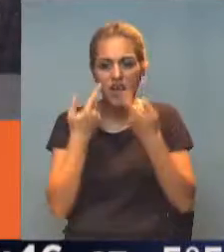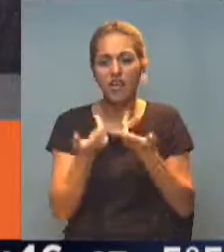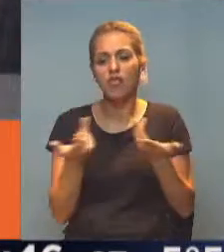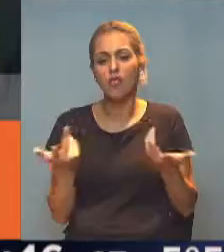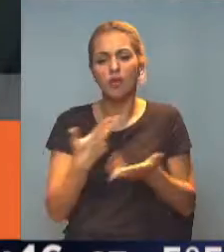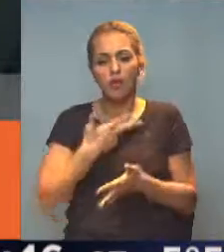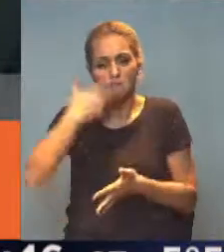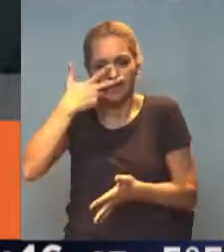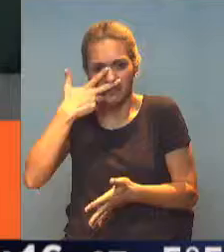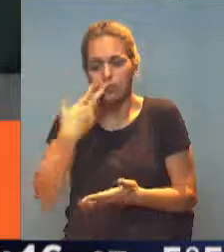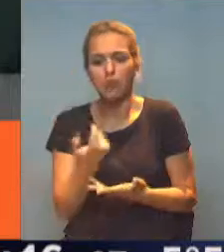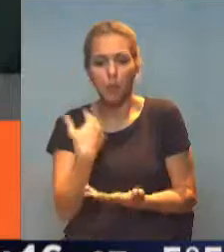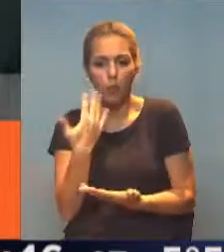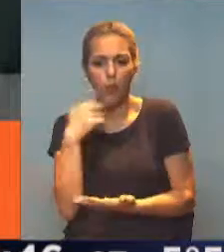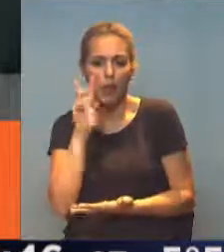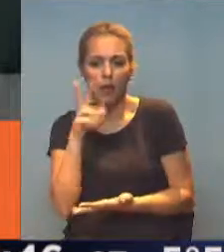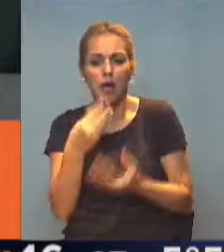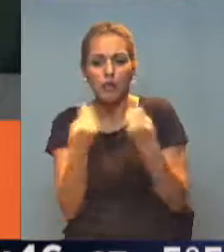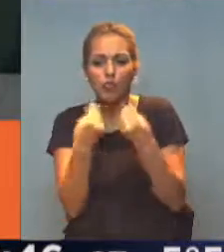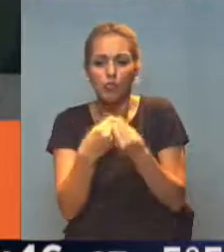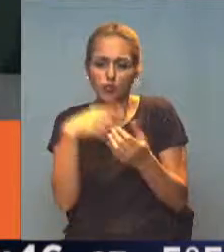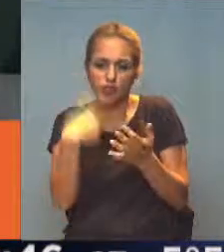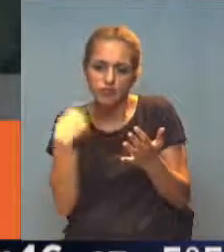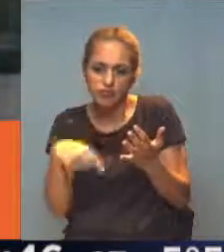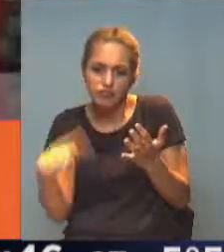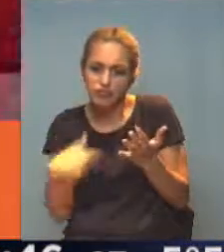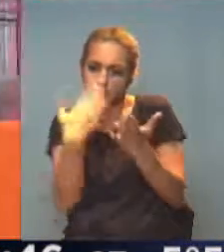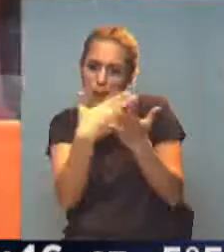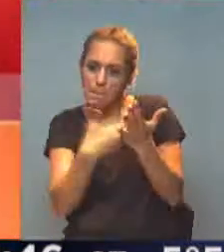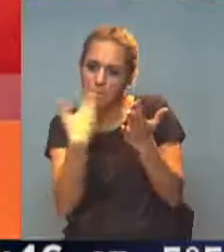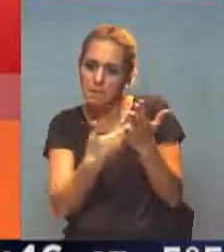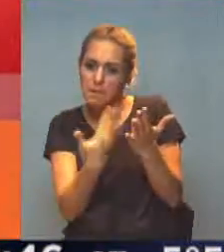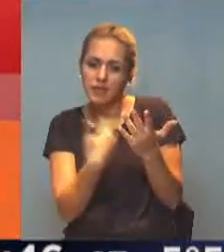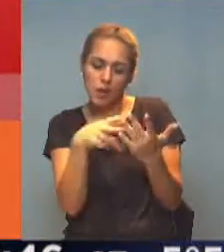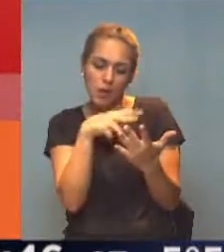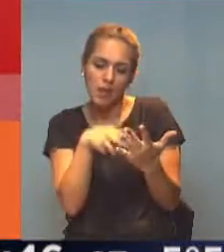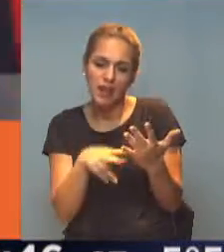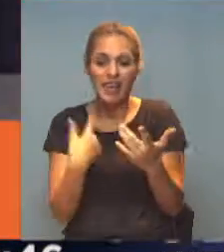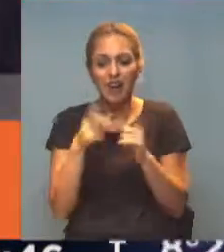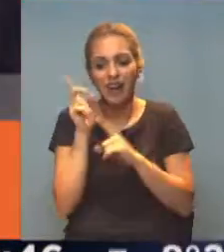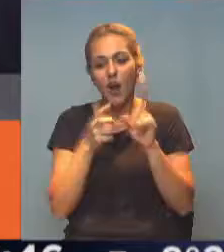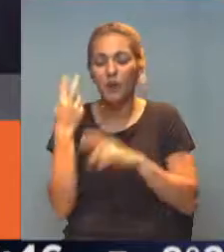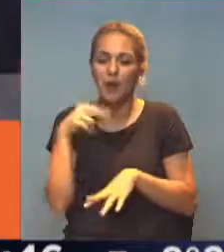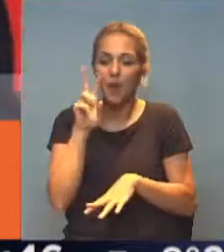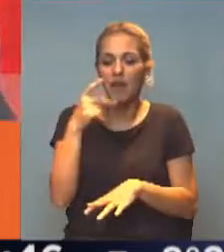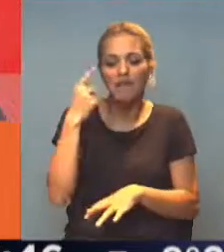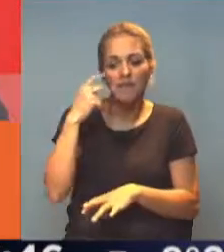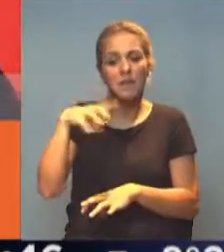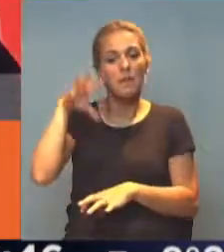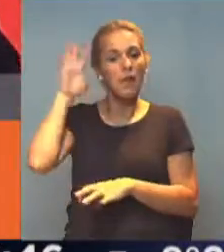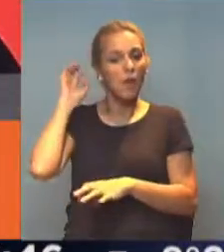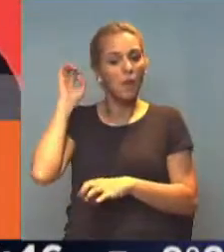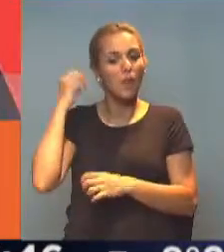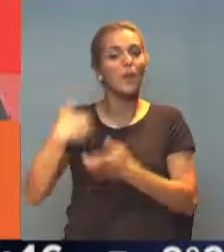de material notable. Por supuesto que a uno le hacen recordar un montón de cosas. Y qué